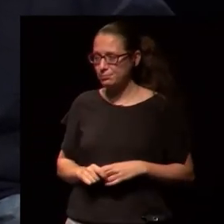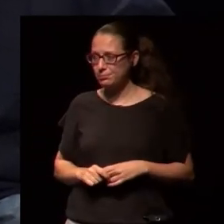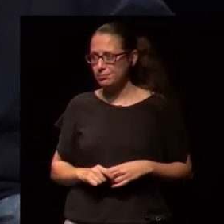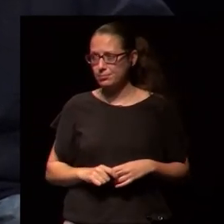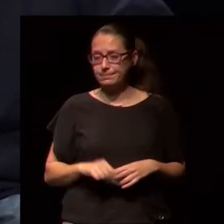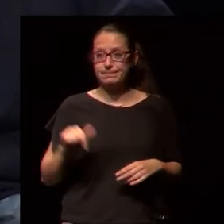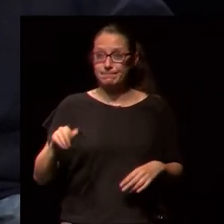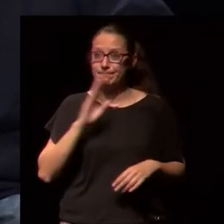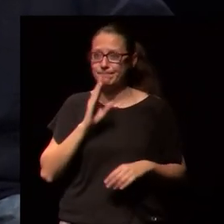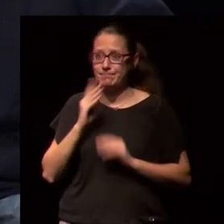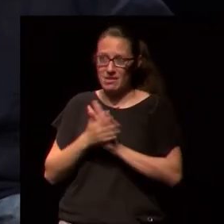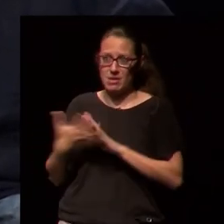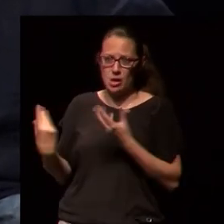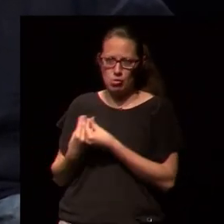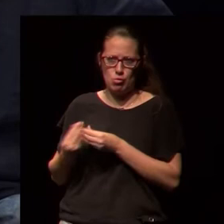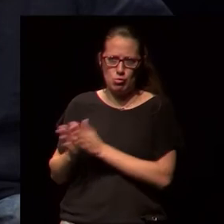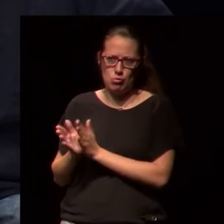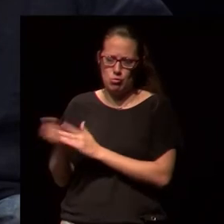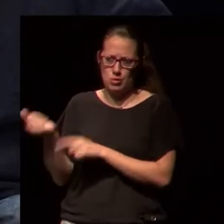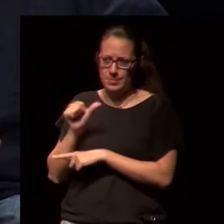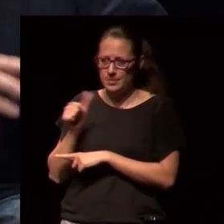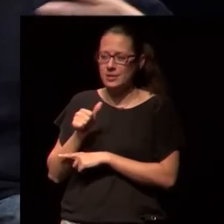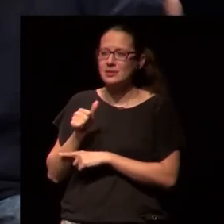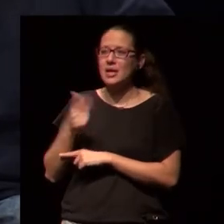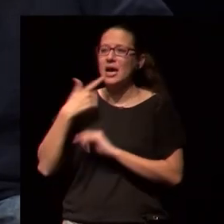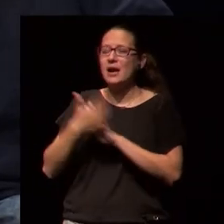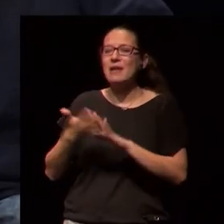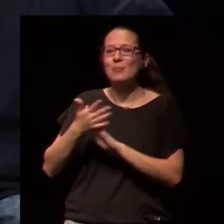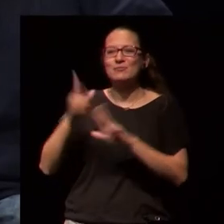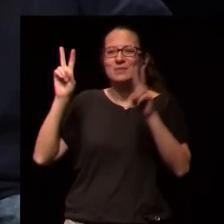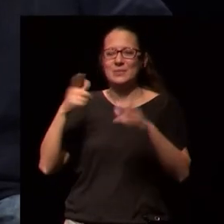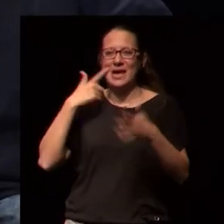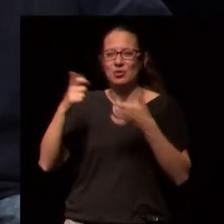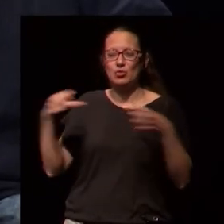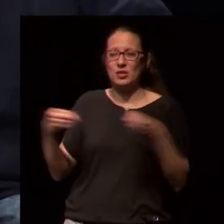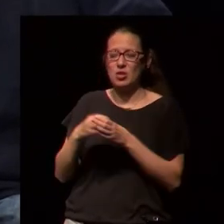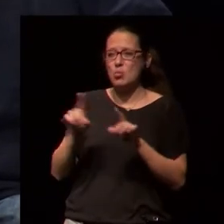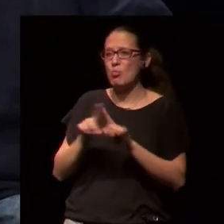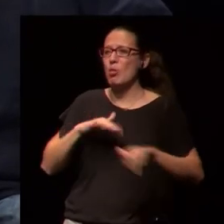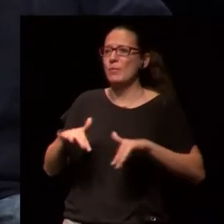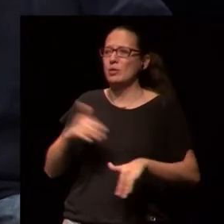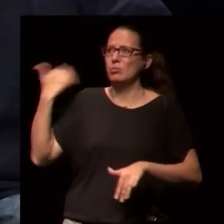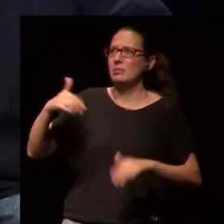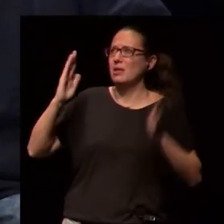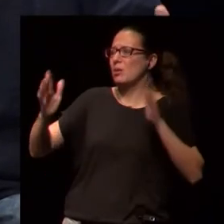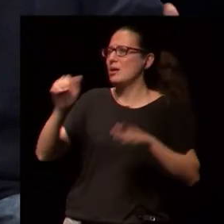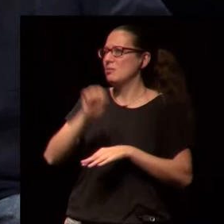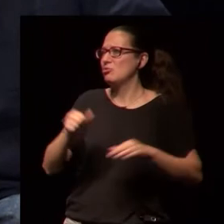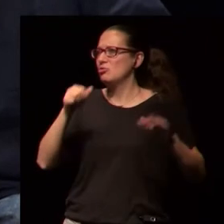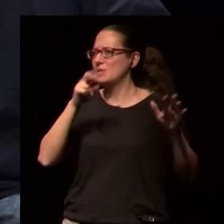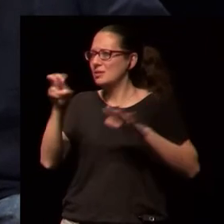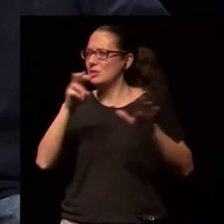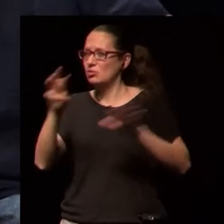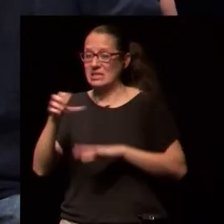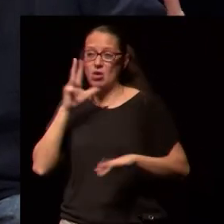antes a Eugène. Hablábamos acerca del arte comunitario como un movimiento en los 70, 80 y ya no. Pero